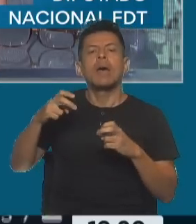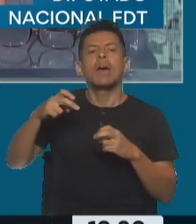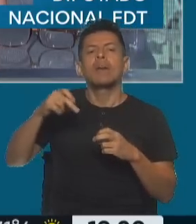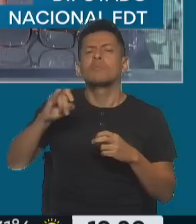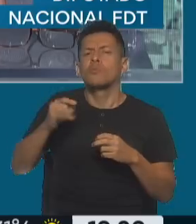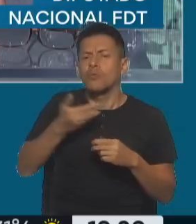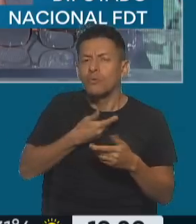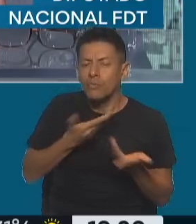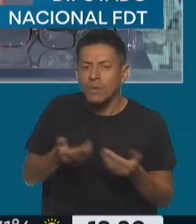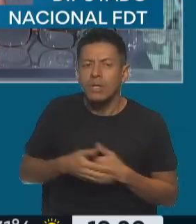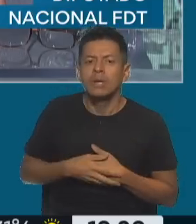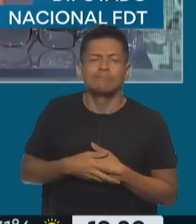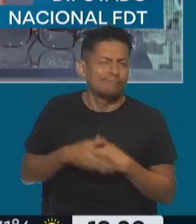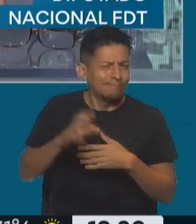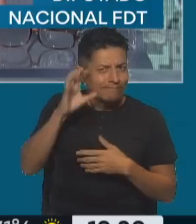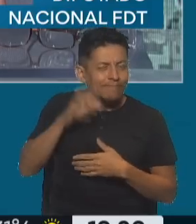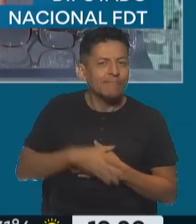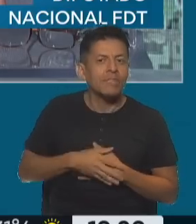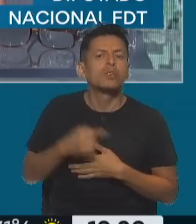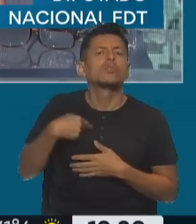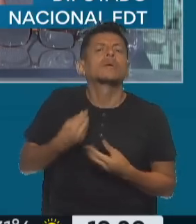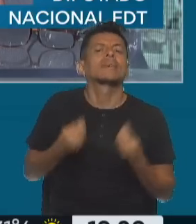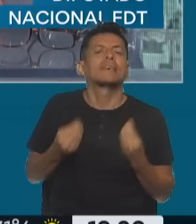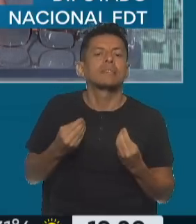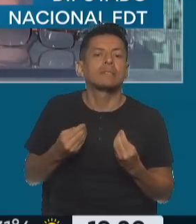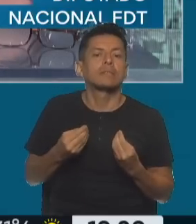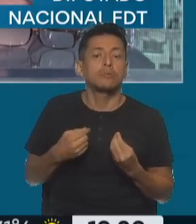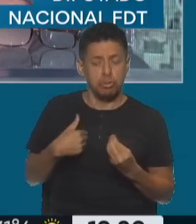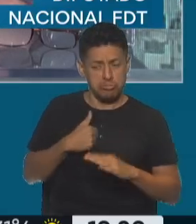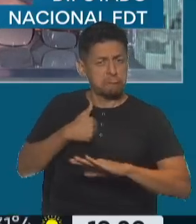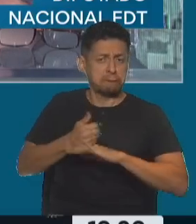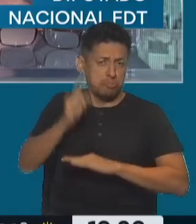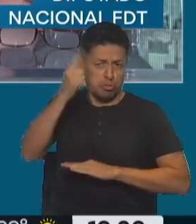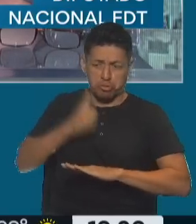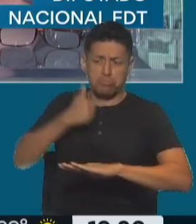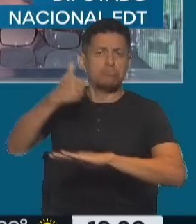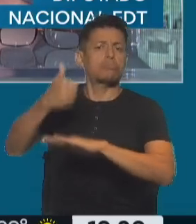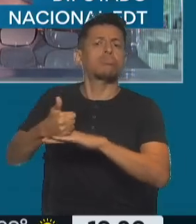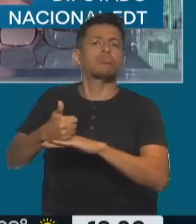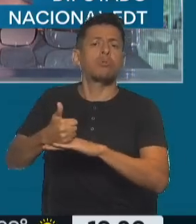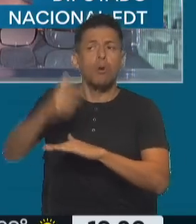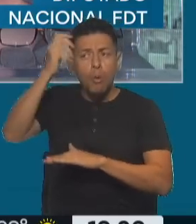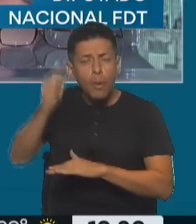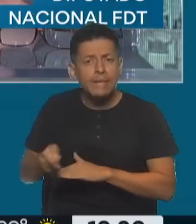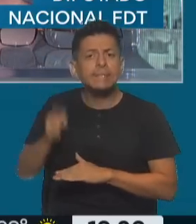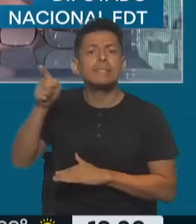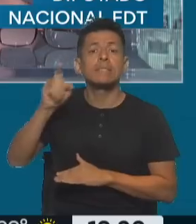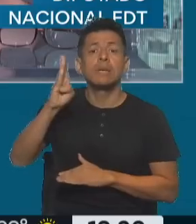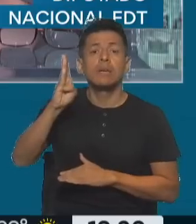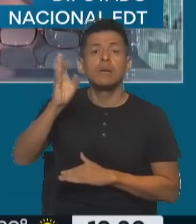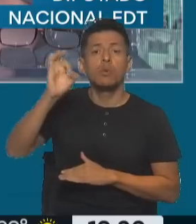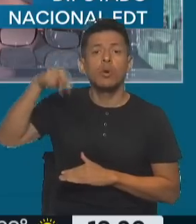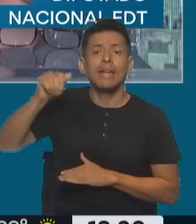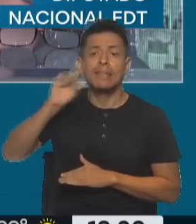famoso tema de... Bueno, ¿sabes lo que hice yo? ¿Cómo te terminó eso? Me presenté espontáneamente ante el juez Bonadío y al